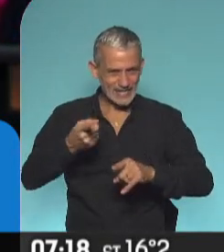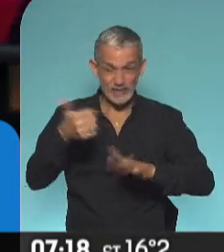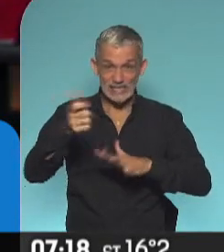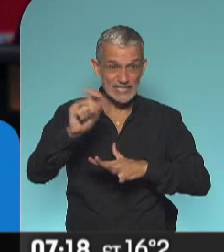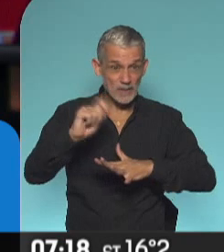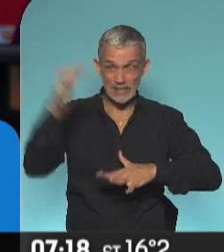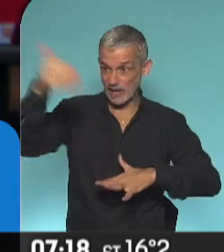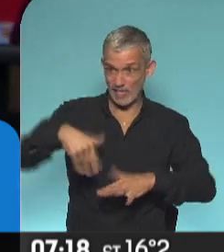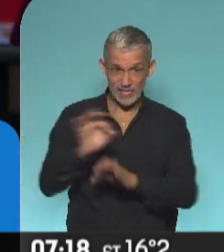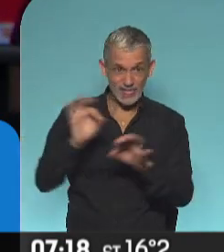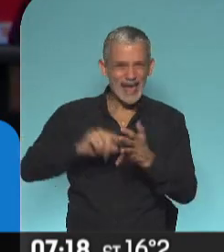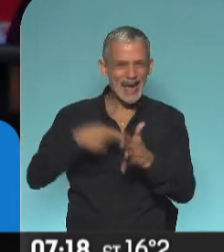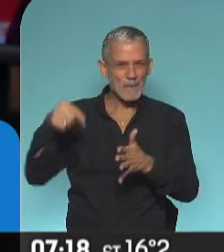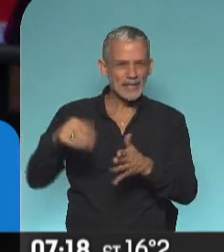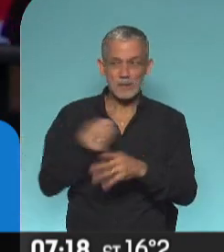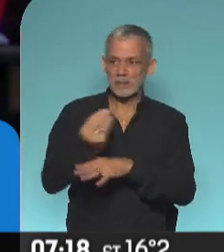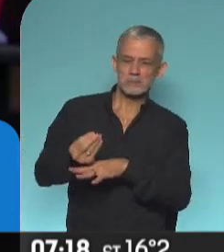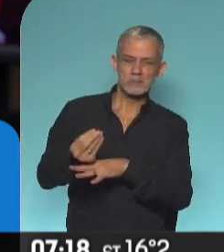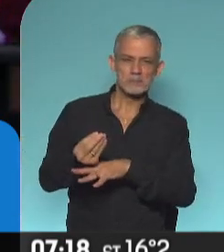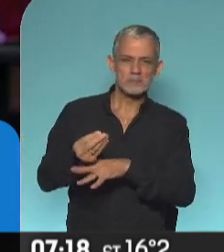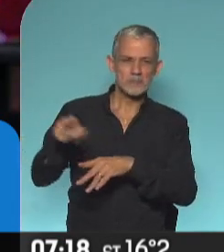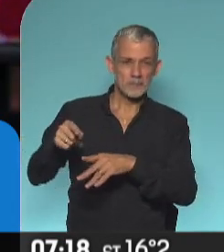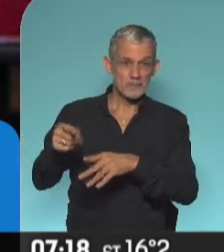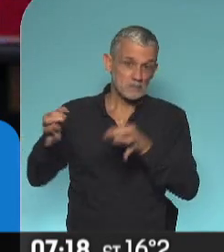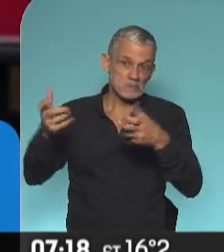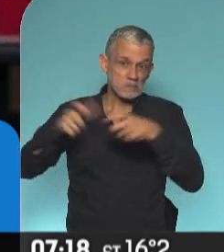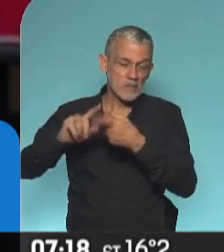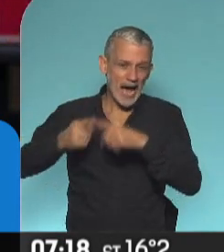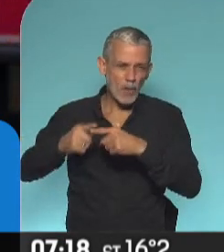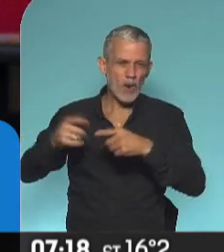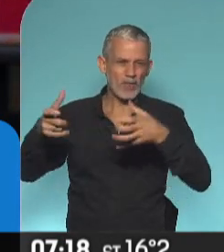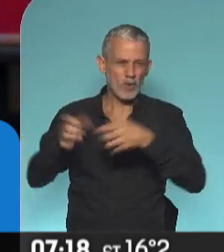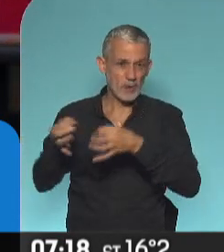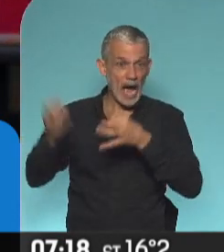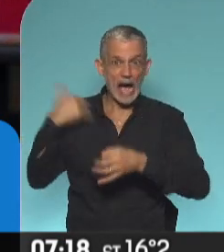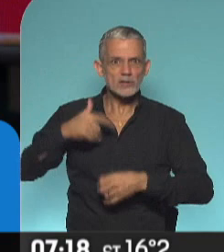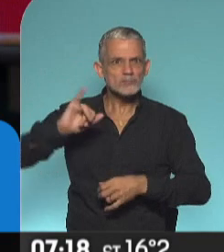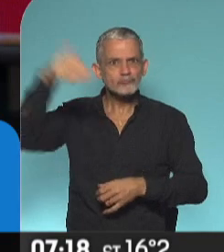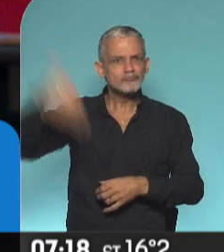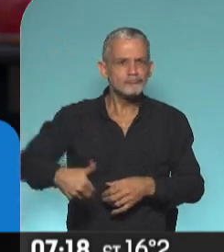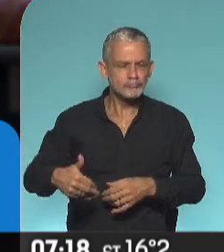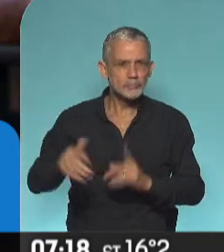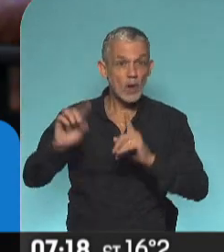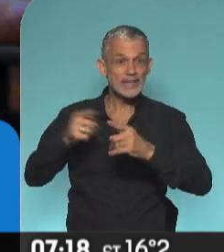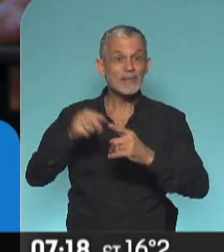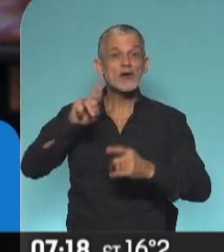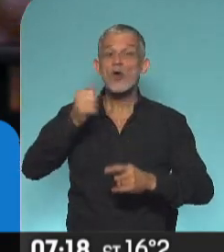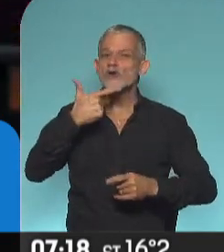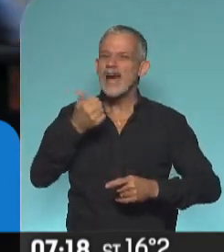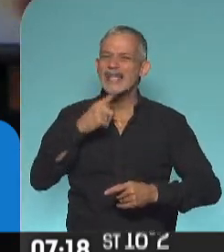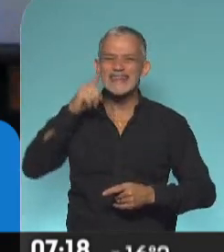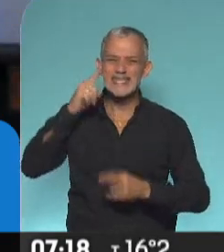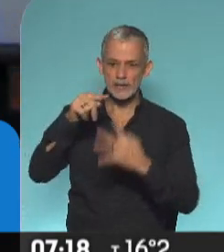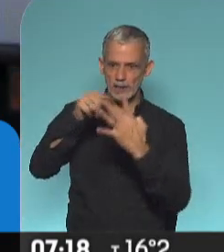que no venía a la capital para asistir presencialmente a un acuerdo de la Corte y ayer lo hizo, también lo hizo Rosati.